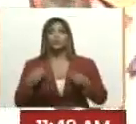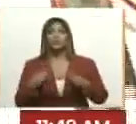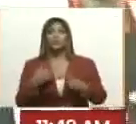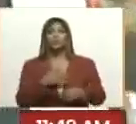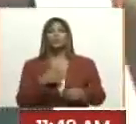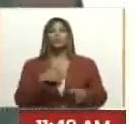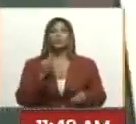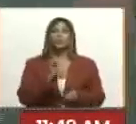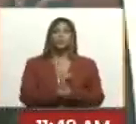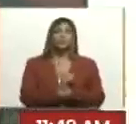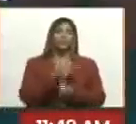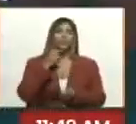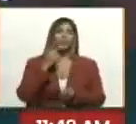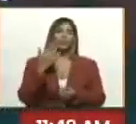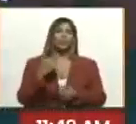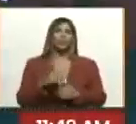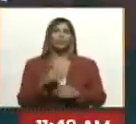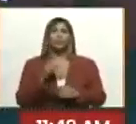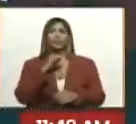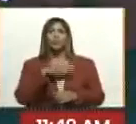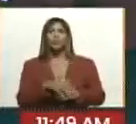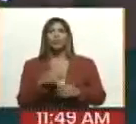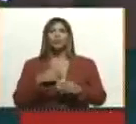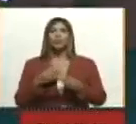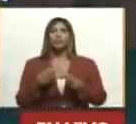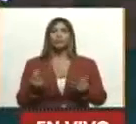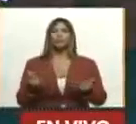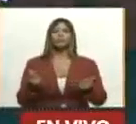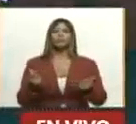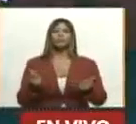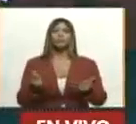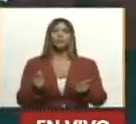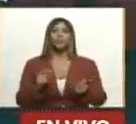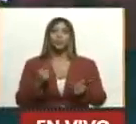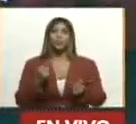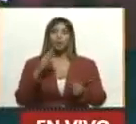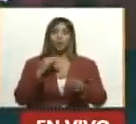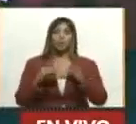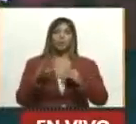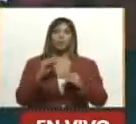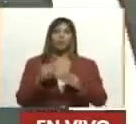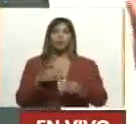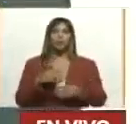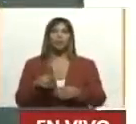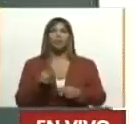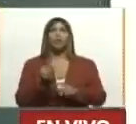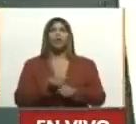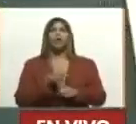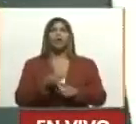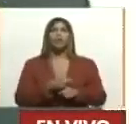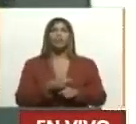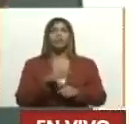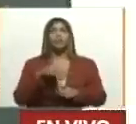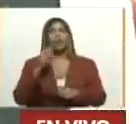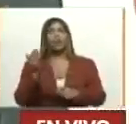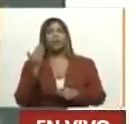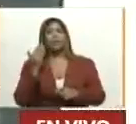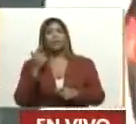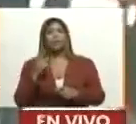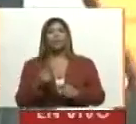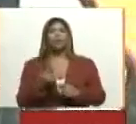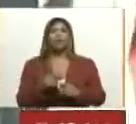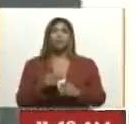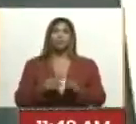preso político, fui desaparecido. Y uno de los grandes aprendizajes es que la lucha por la memoria se hace de a